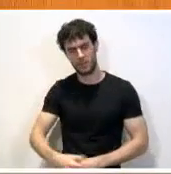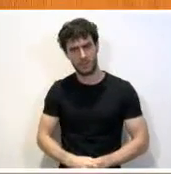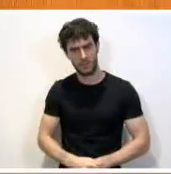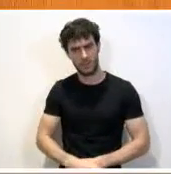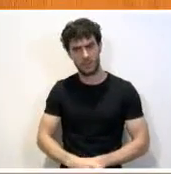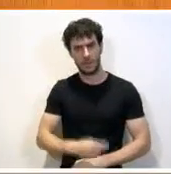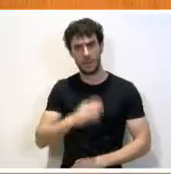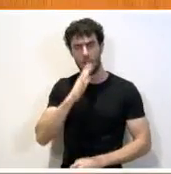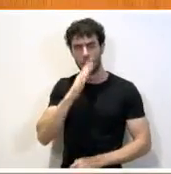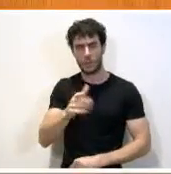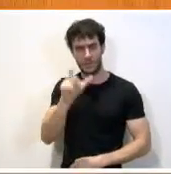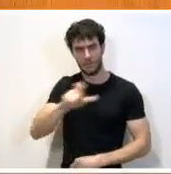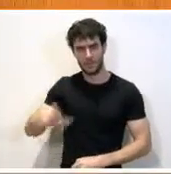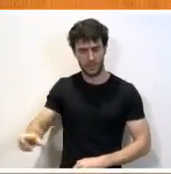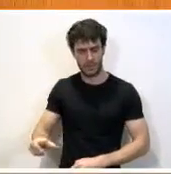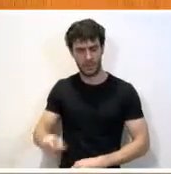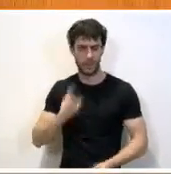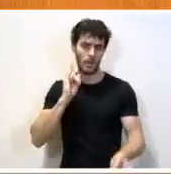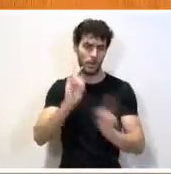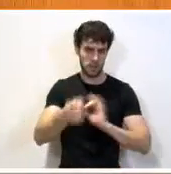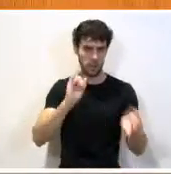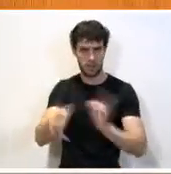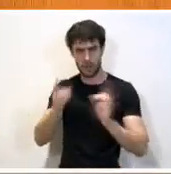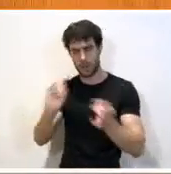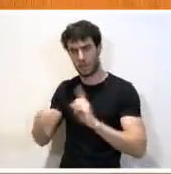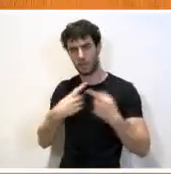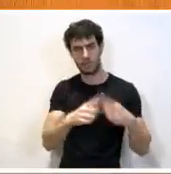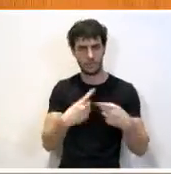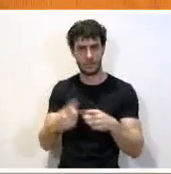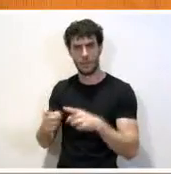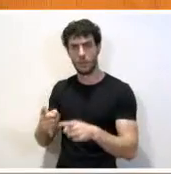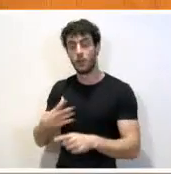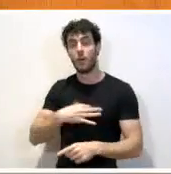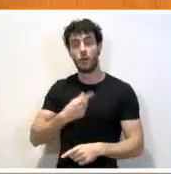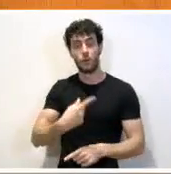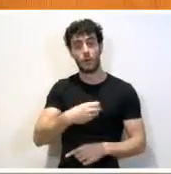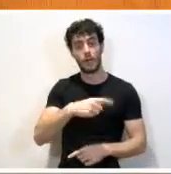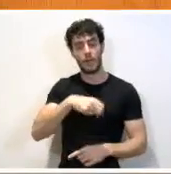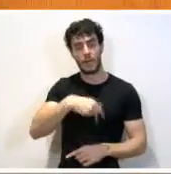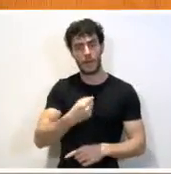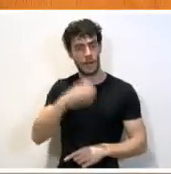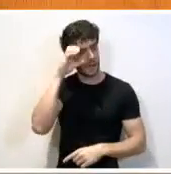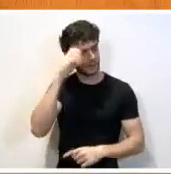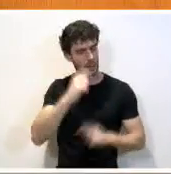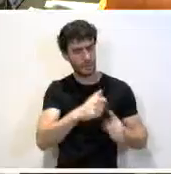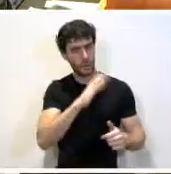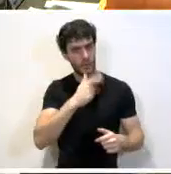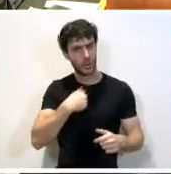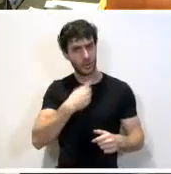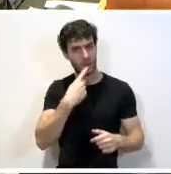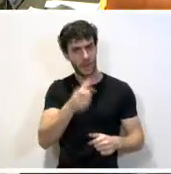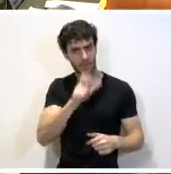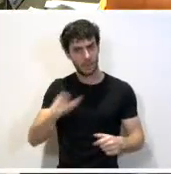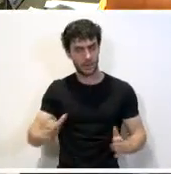gente, después de haber hecho distintas llamadas a distintos lugares. Igual es que no escucha usted al señor Galiana, porque yo le digo que gente de Santo